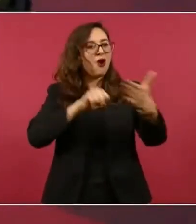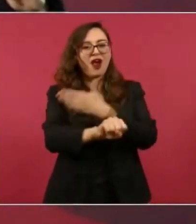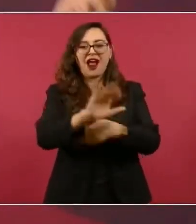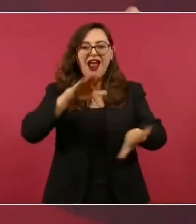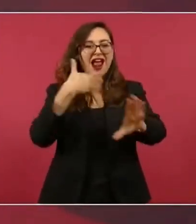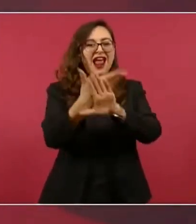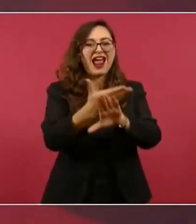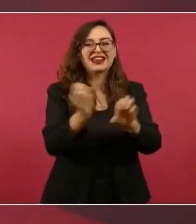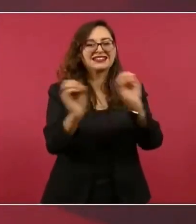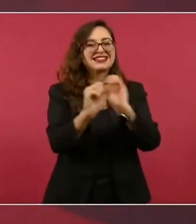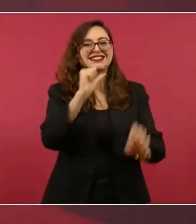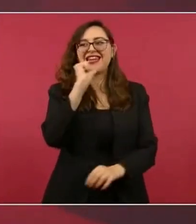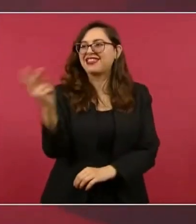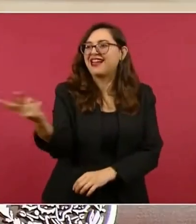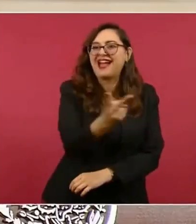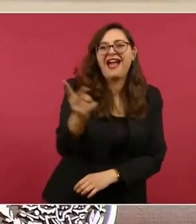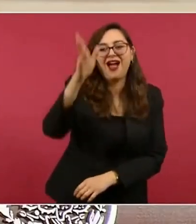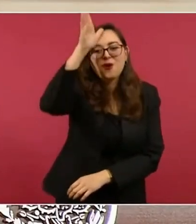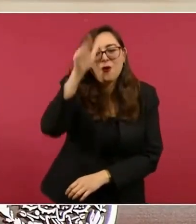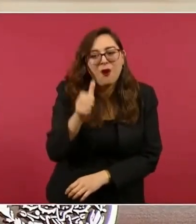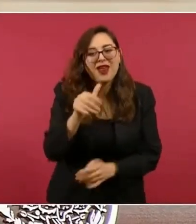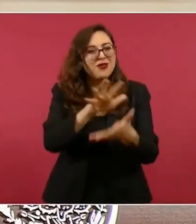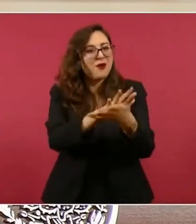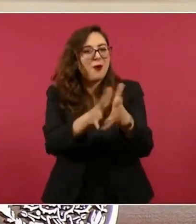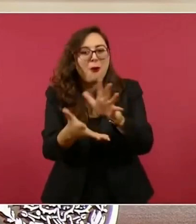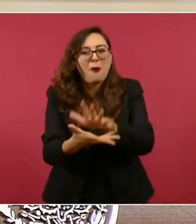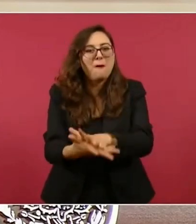Si ya se arreglaron.